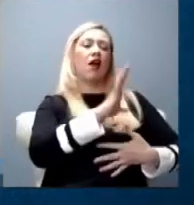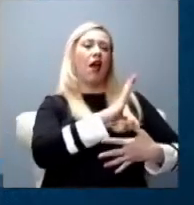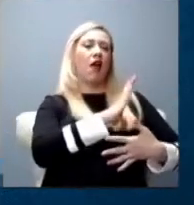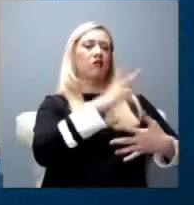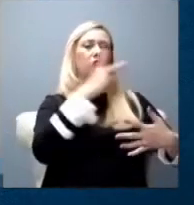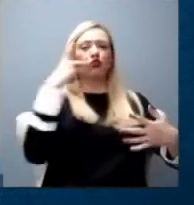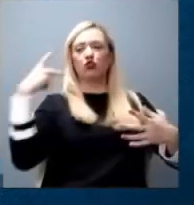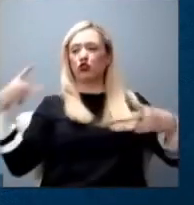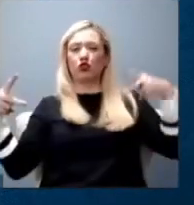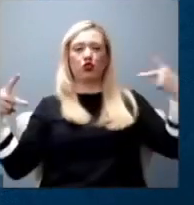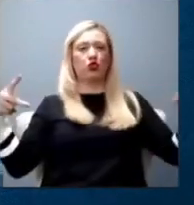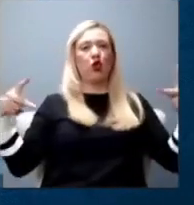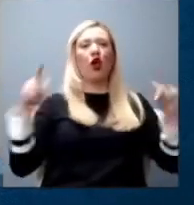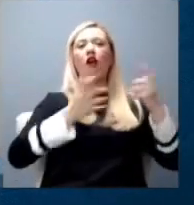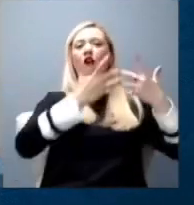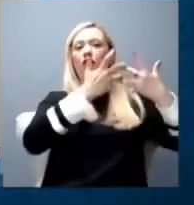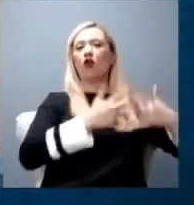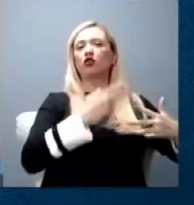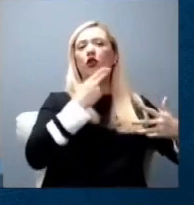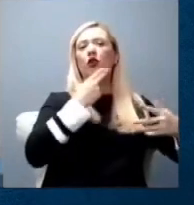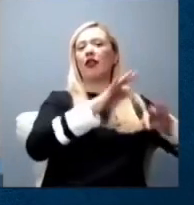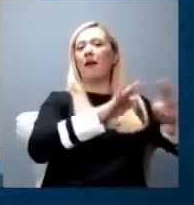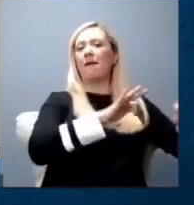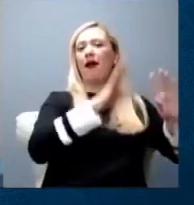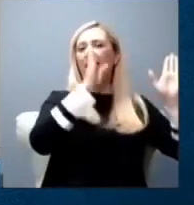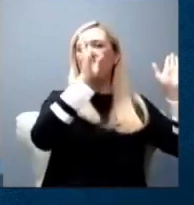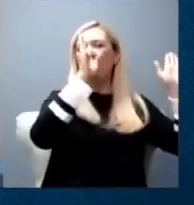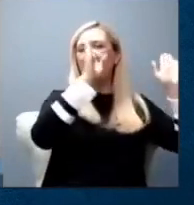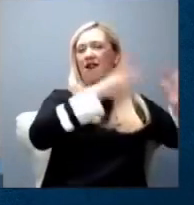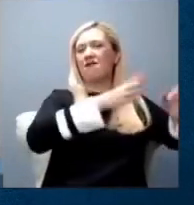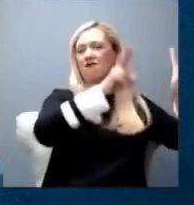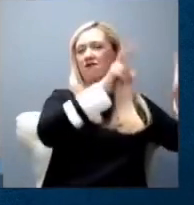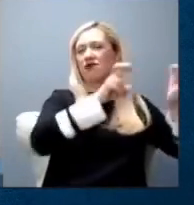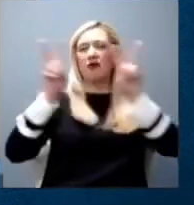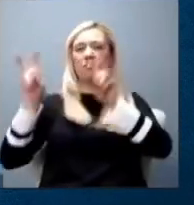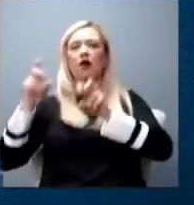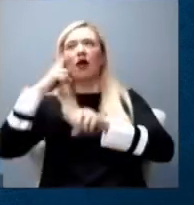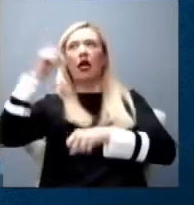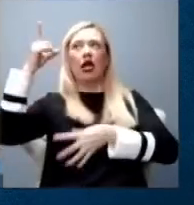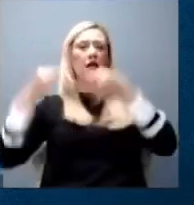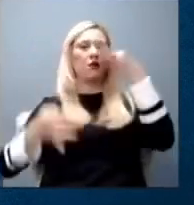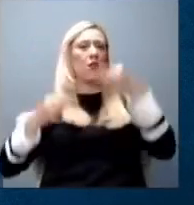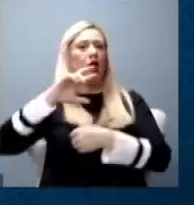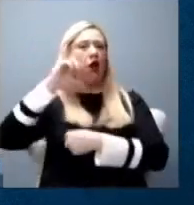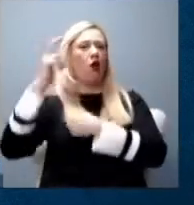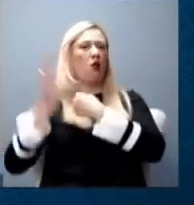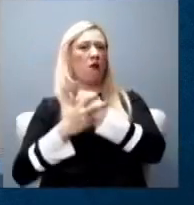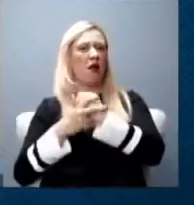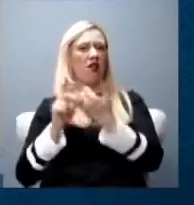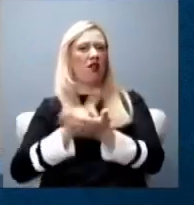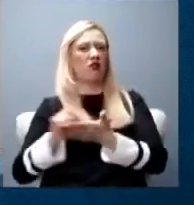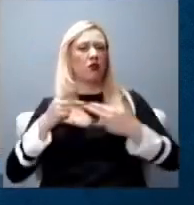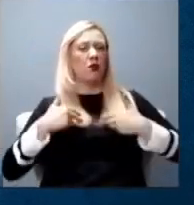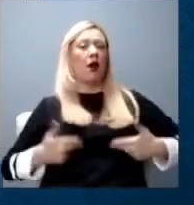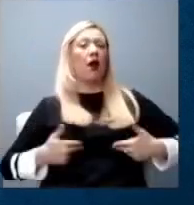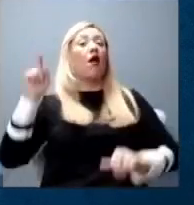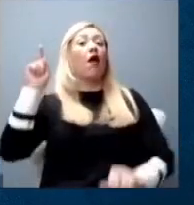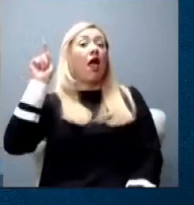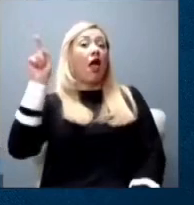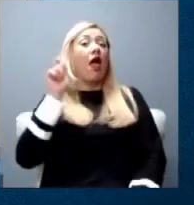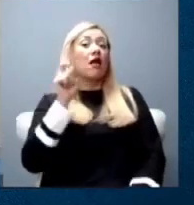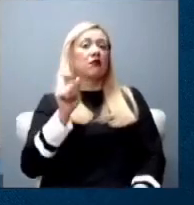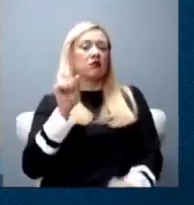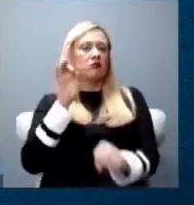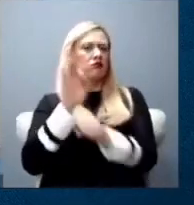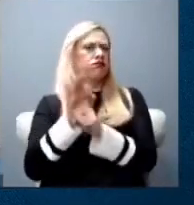En el ámbito del sistema europeo tenemos el Tribunal Europeo de Derechos Humanos, que es tributario de un mecanismo de